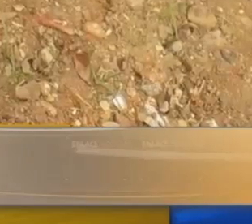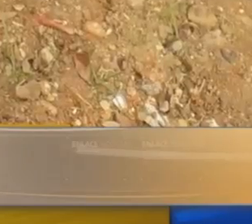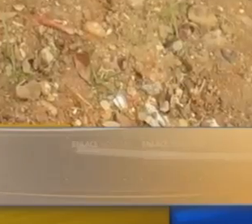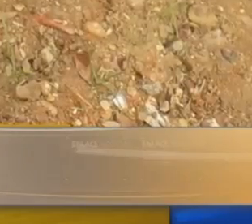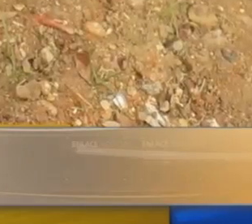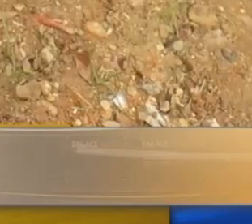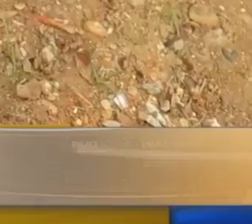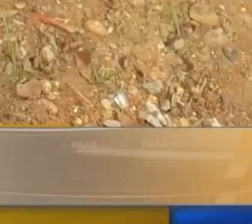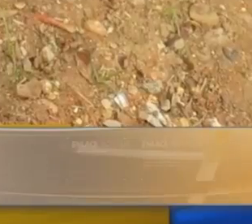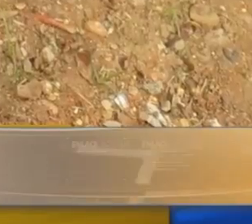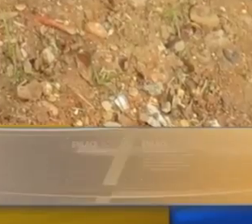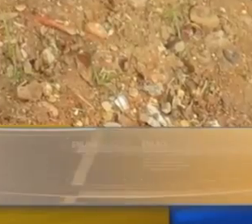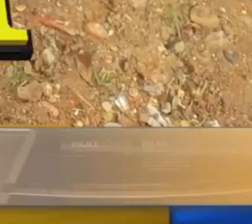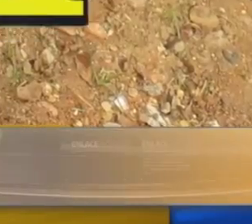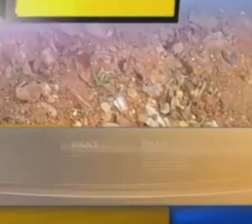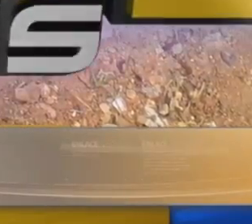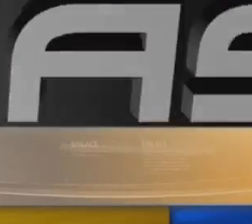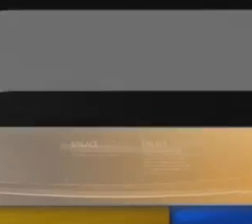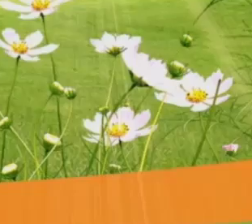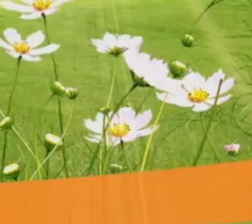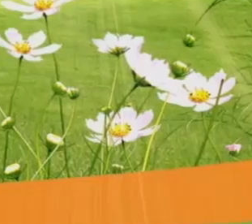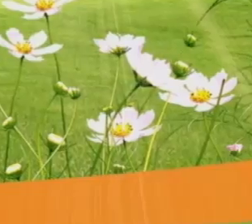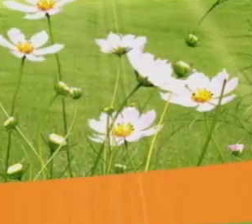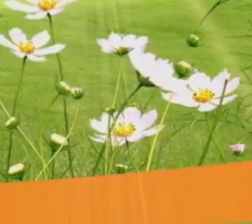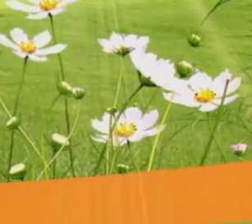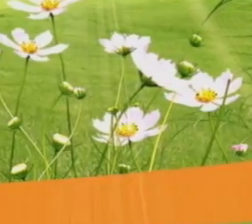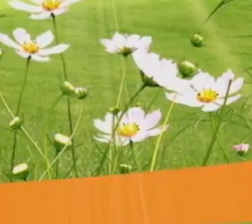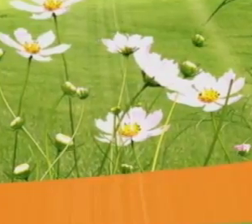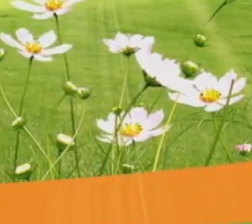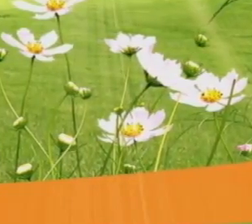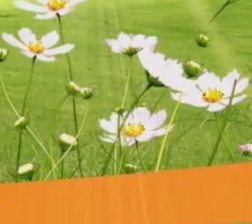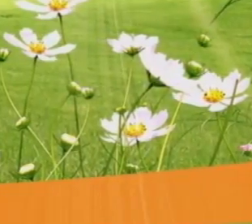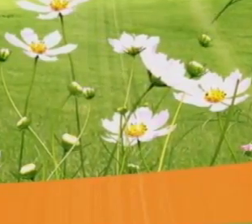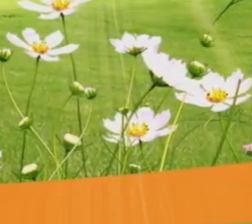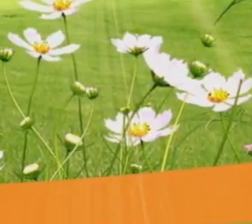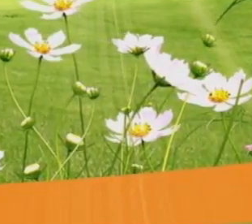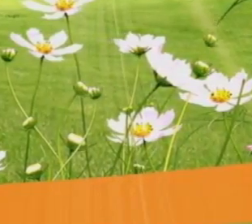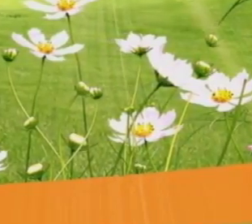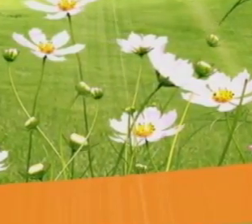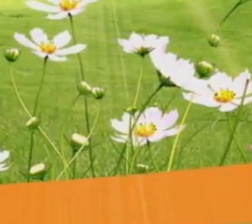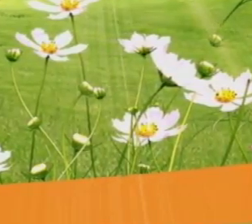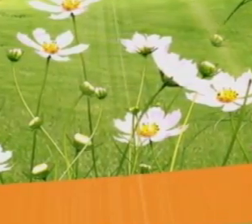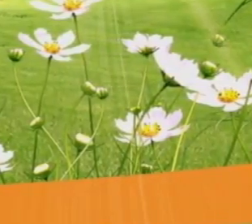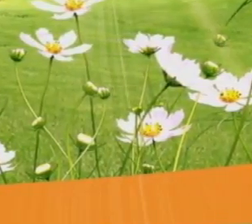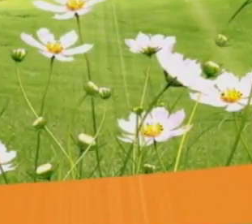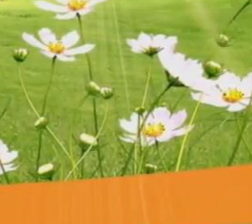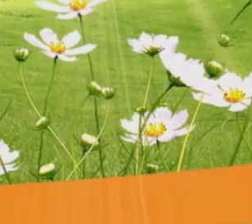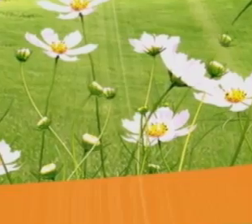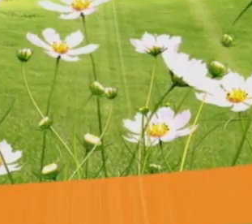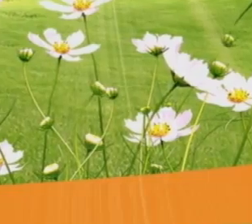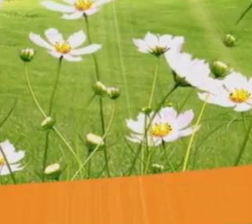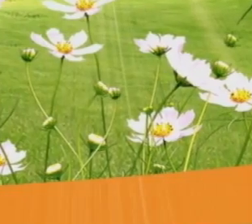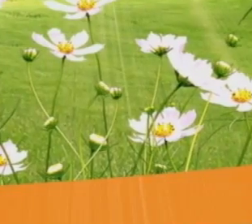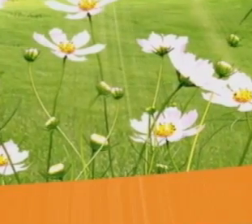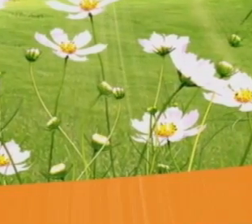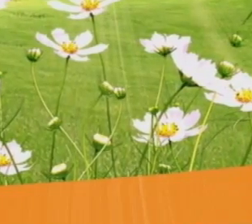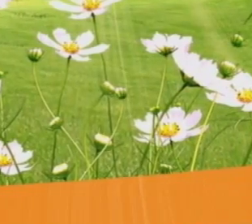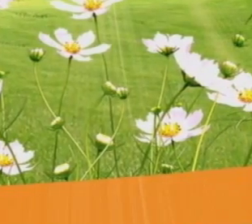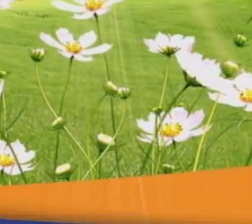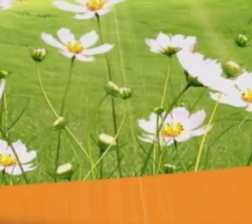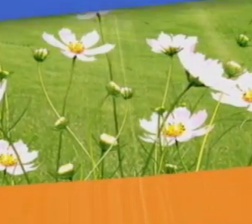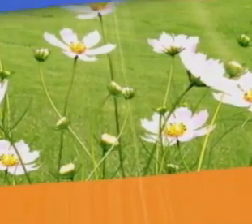comunidad educativa del Colegio Rodolfo R. Ginás. Con el patrocinio de Barzol Ecológico, Barzol Aroma, Delicias, líder en